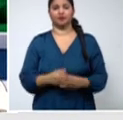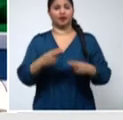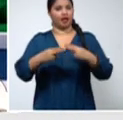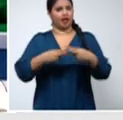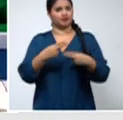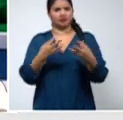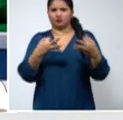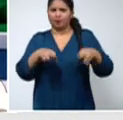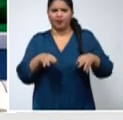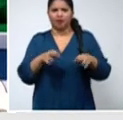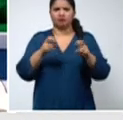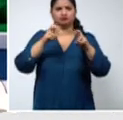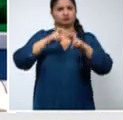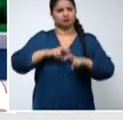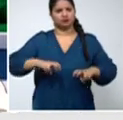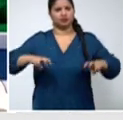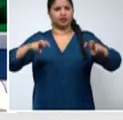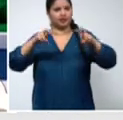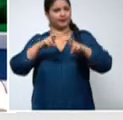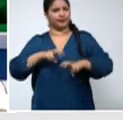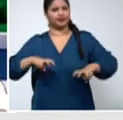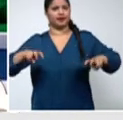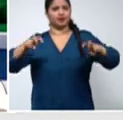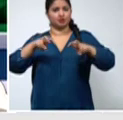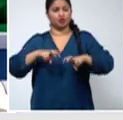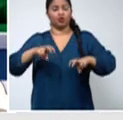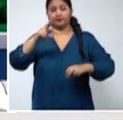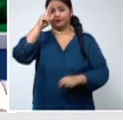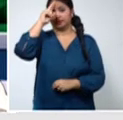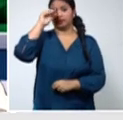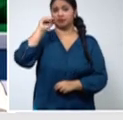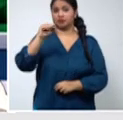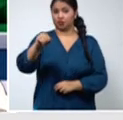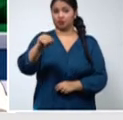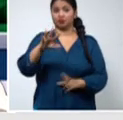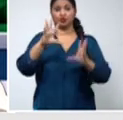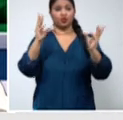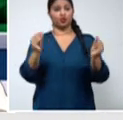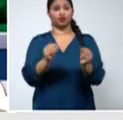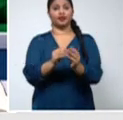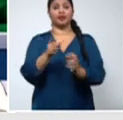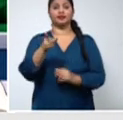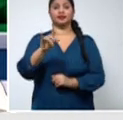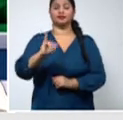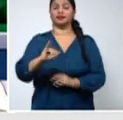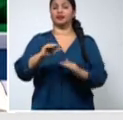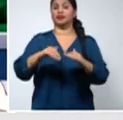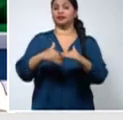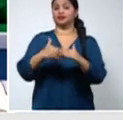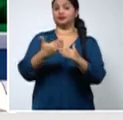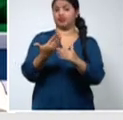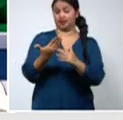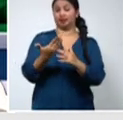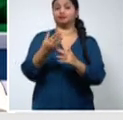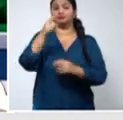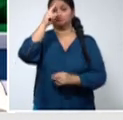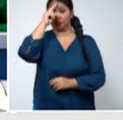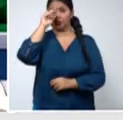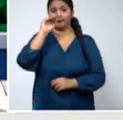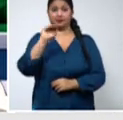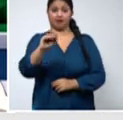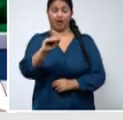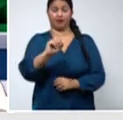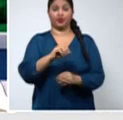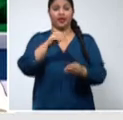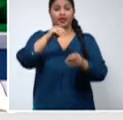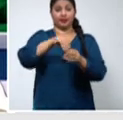ingresó, estuvo varios días ingresado, 16 días estuvo ingresado, el mayor número, o sea 15